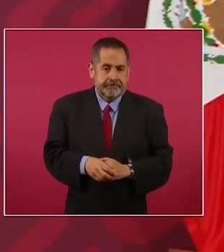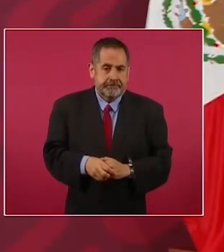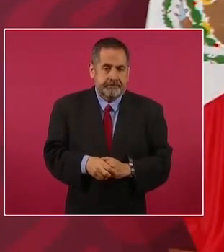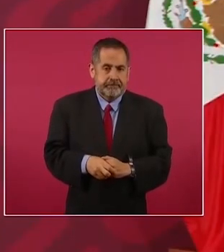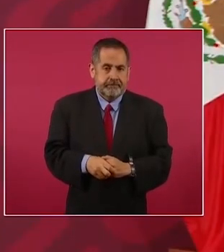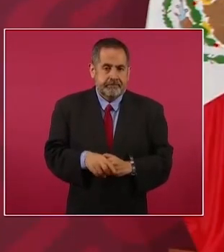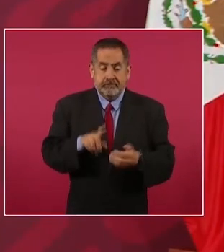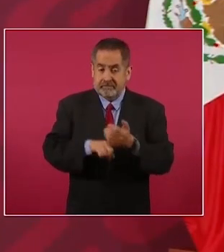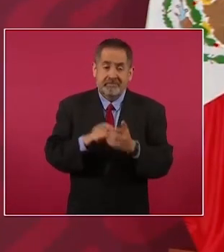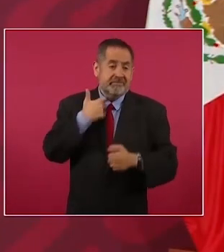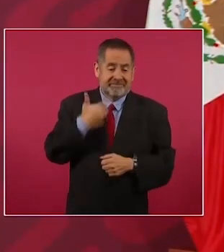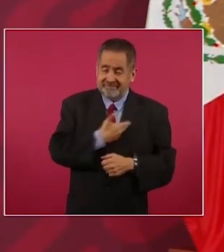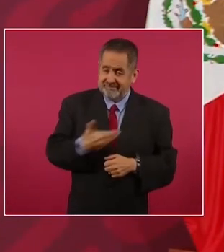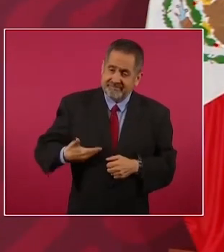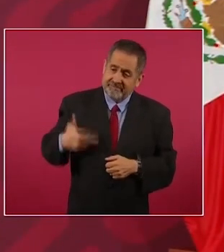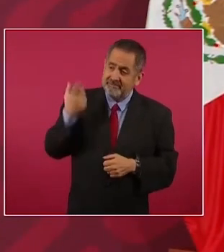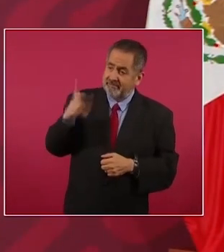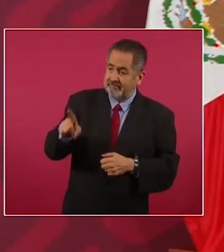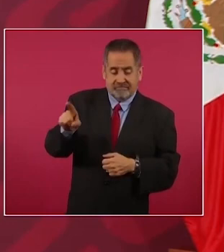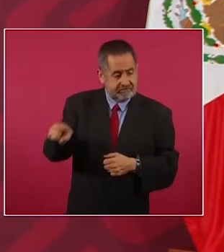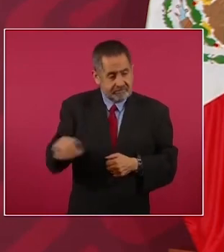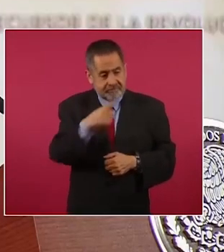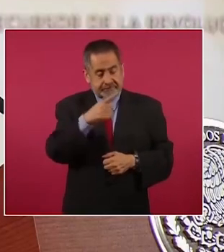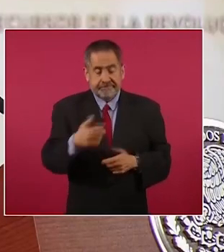o presidentes.